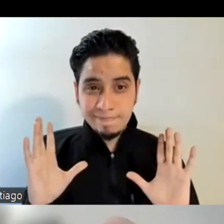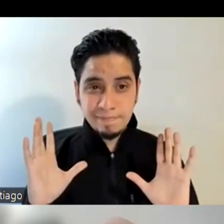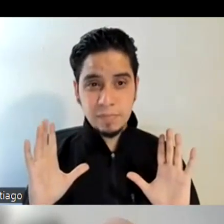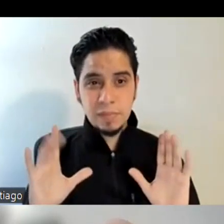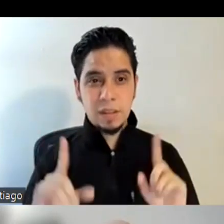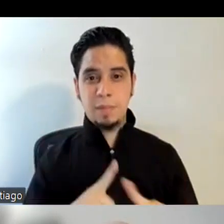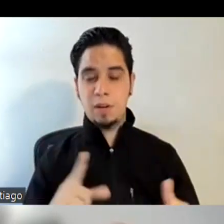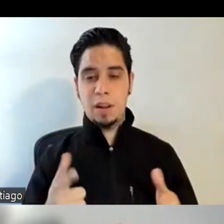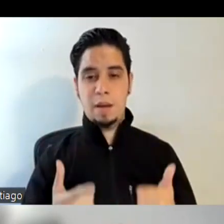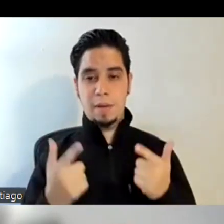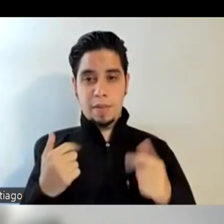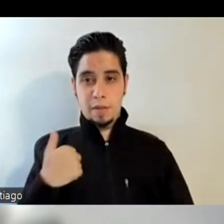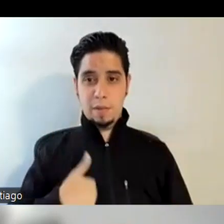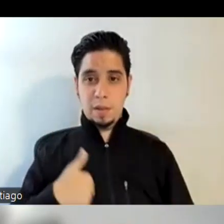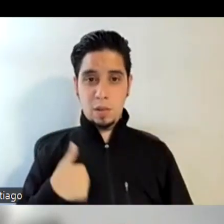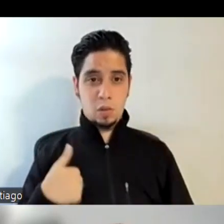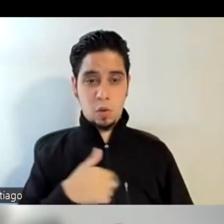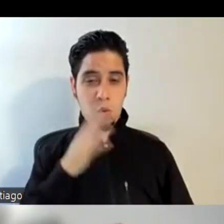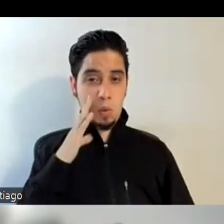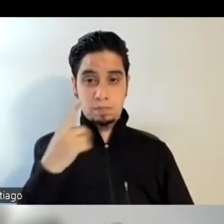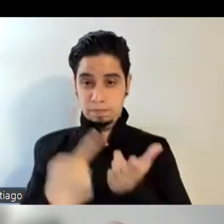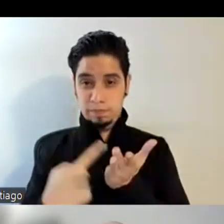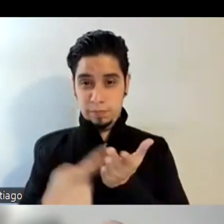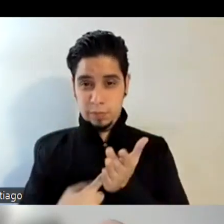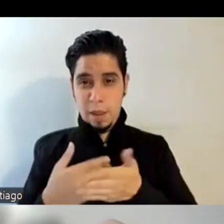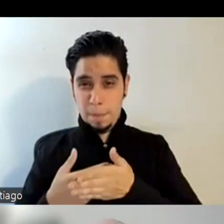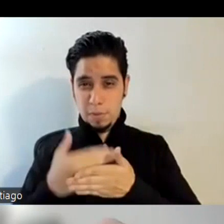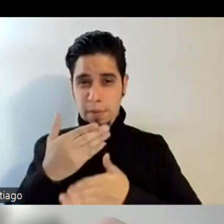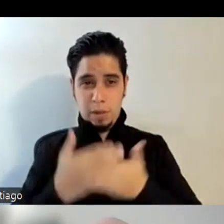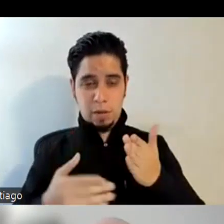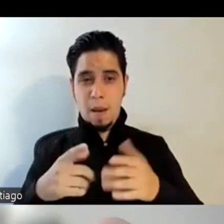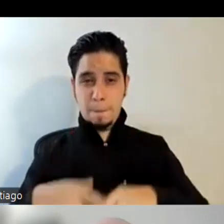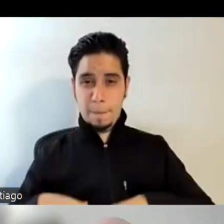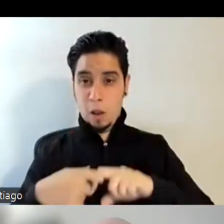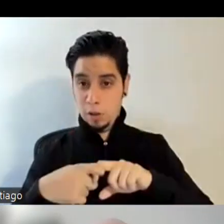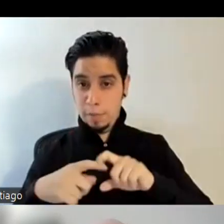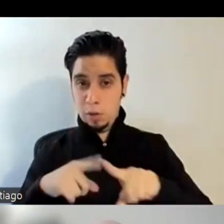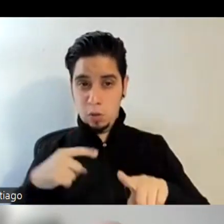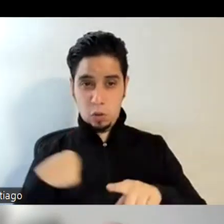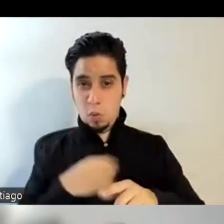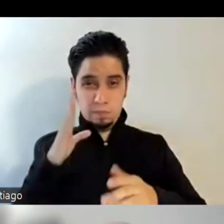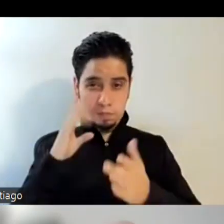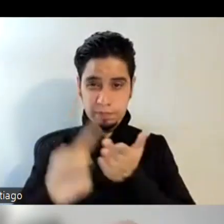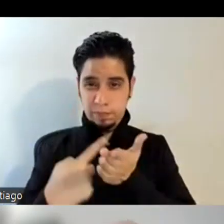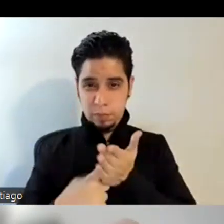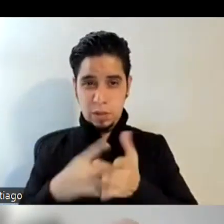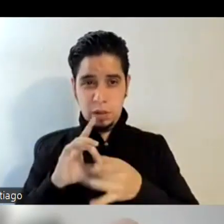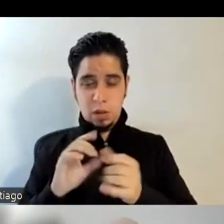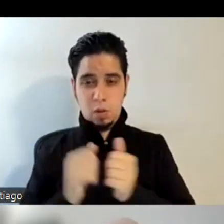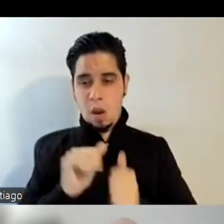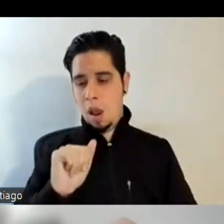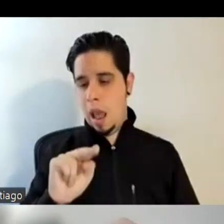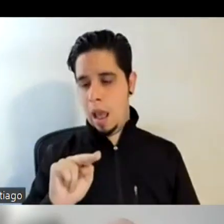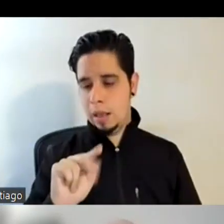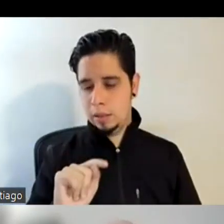es de los valientes. Y eso vamos a hablar ahora en el próximo segmento. Vamos a una pausilla y regresamos ya mismito porque hay que hablar de Antígona, mira, frente al